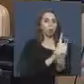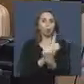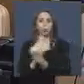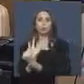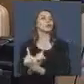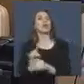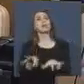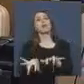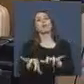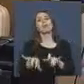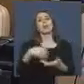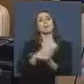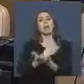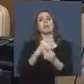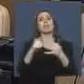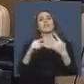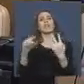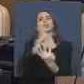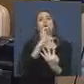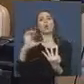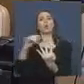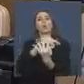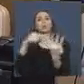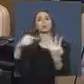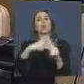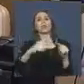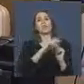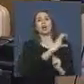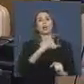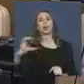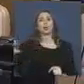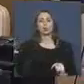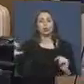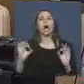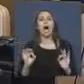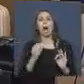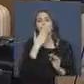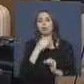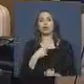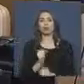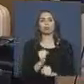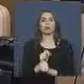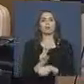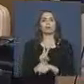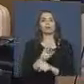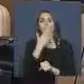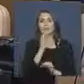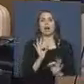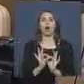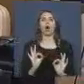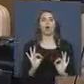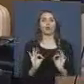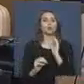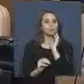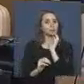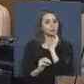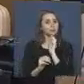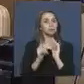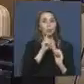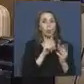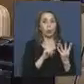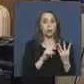digital y de multigrado para hacer mucho más factible y pertinente la labor de esos profesores. Y por último, presidente,